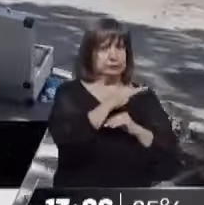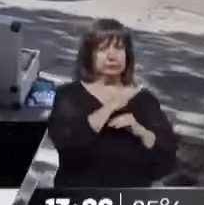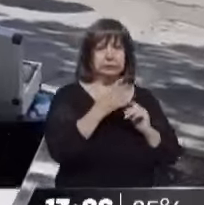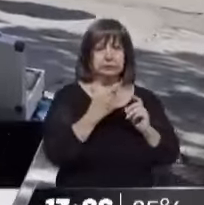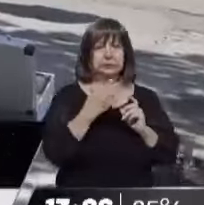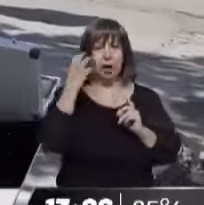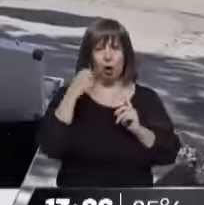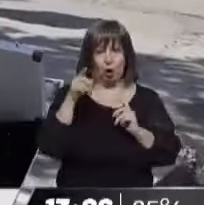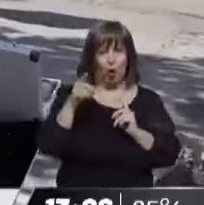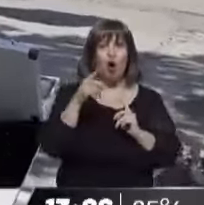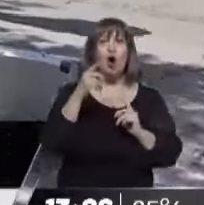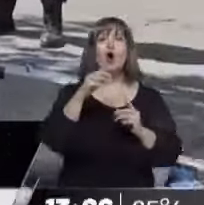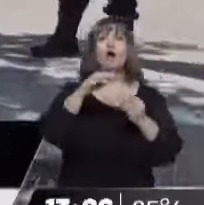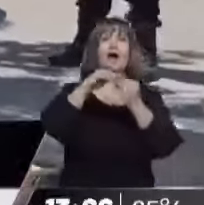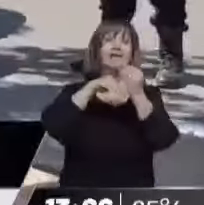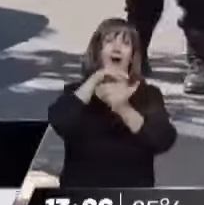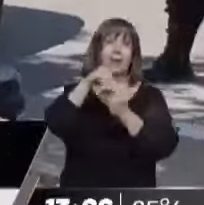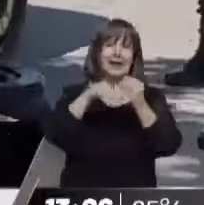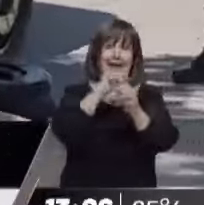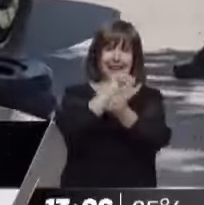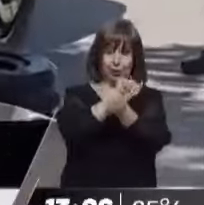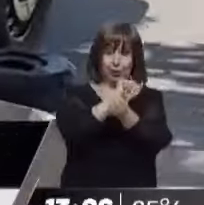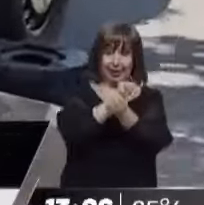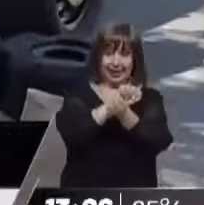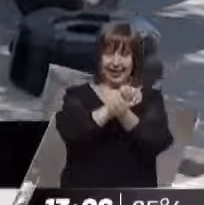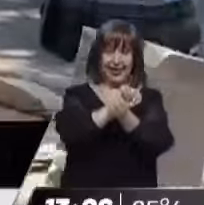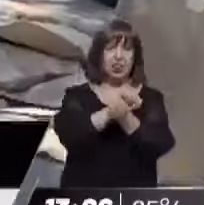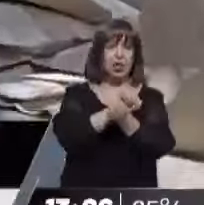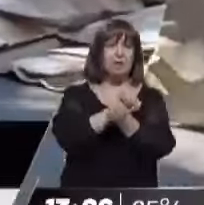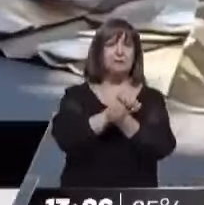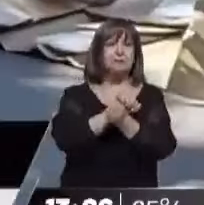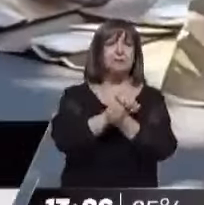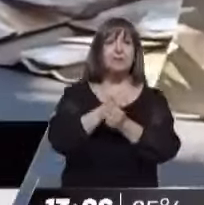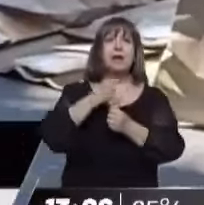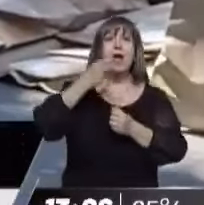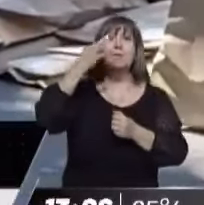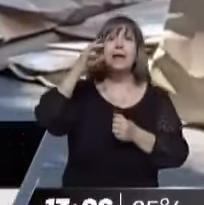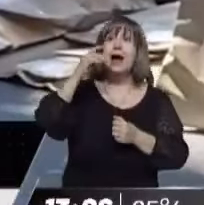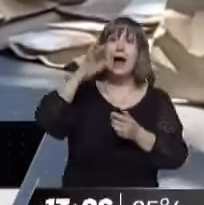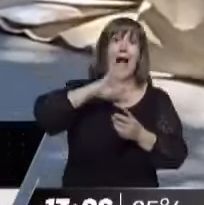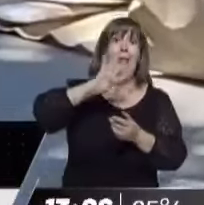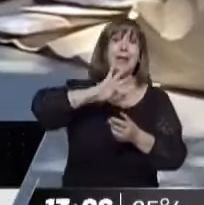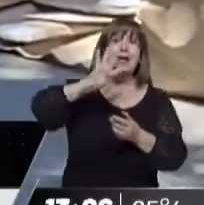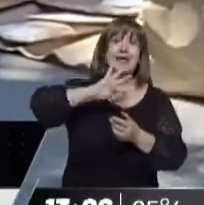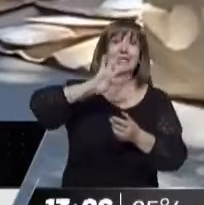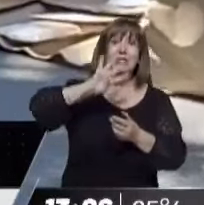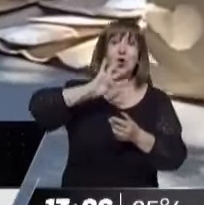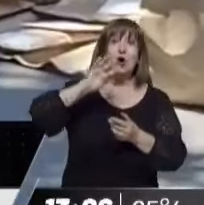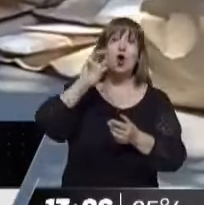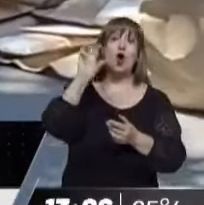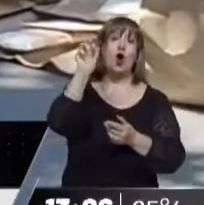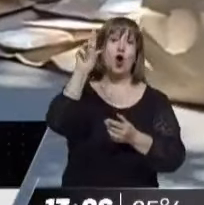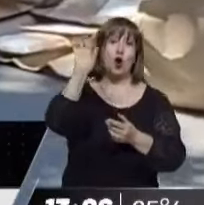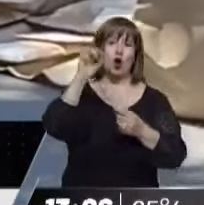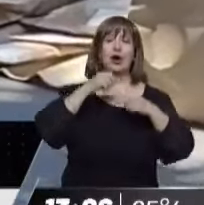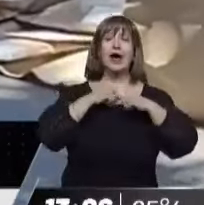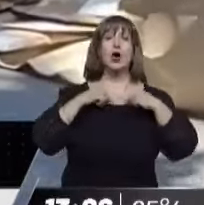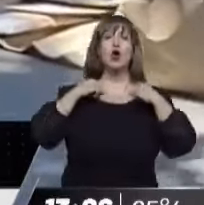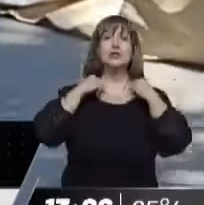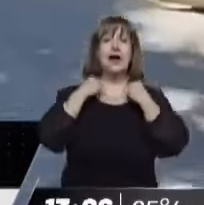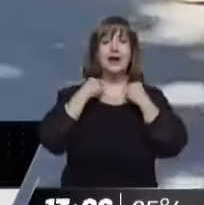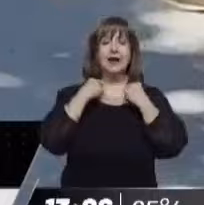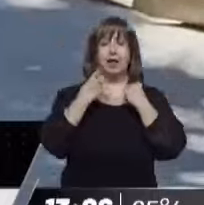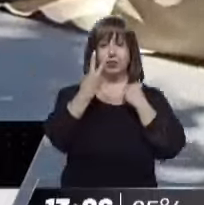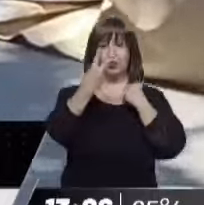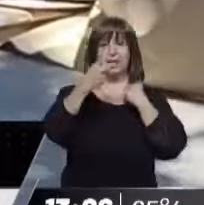pueden ver que todo eso que ven brillante es de oro, nos decía la policía, que hay collares, principalmente collares, dos o